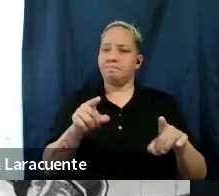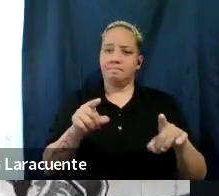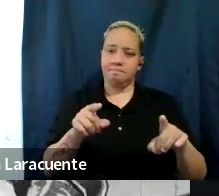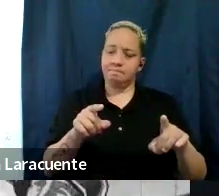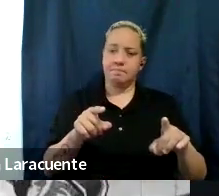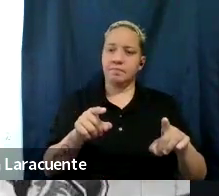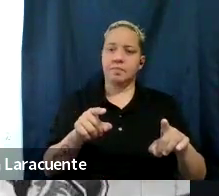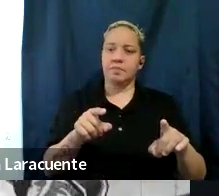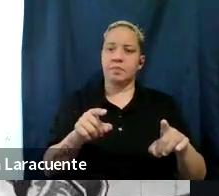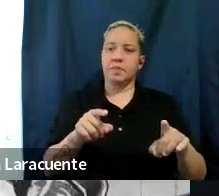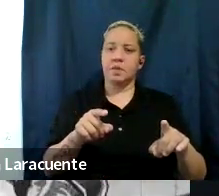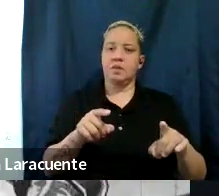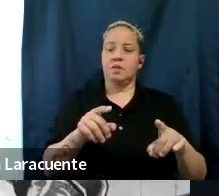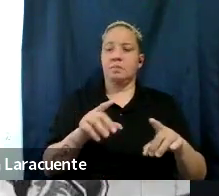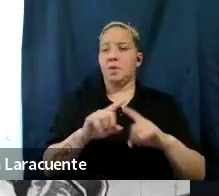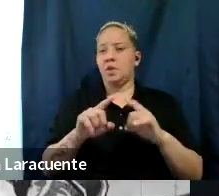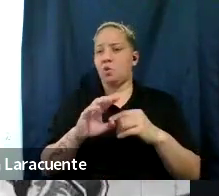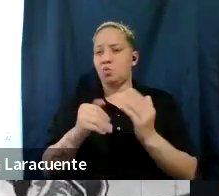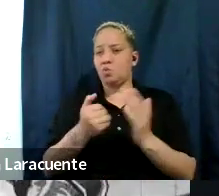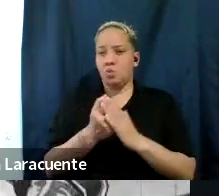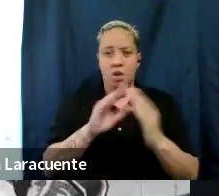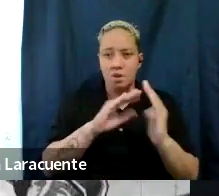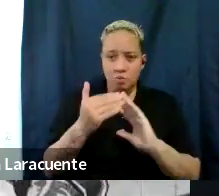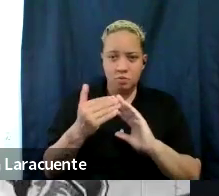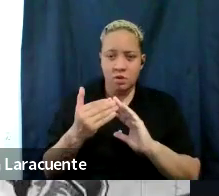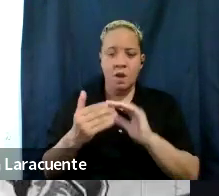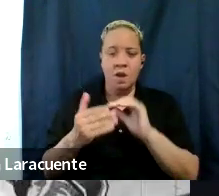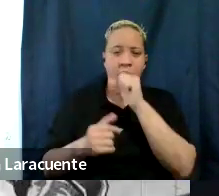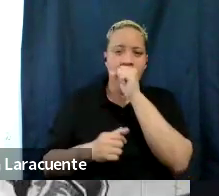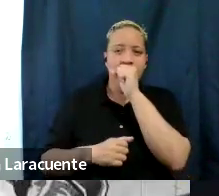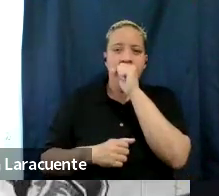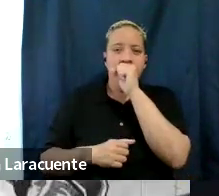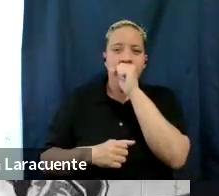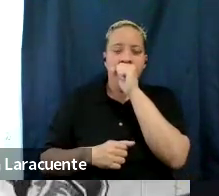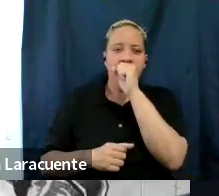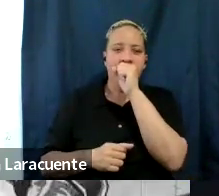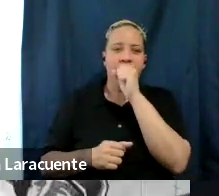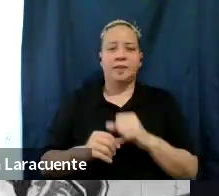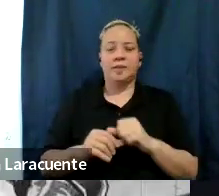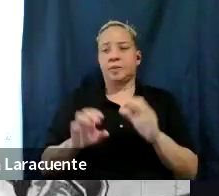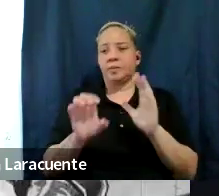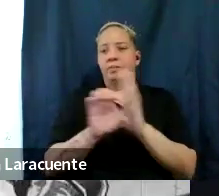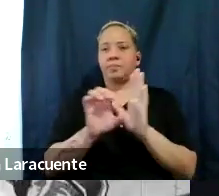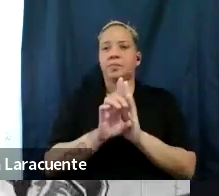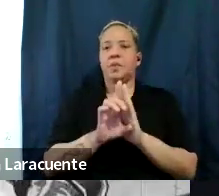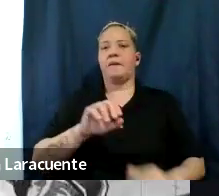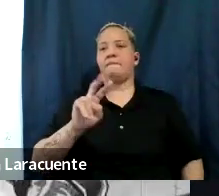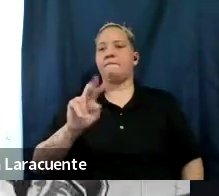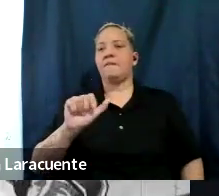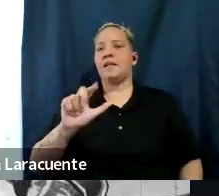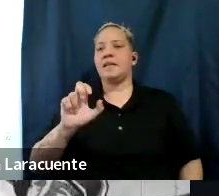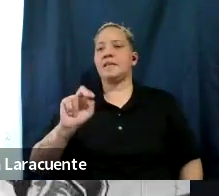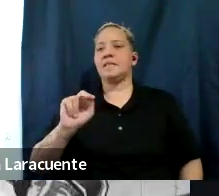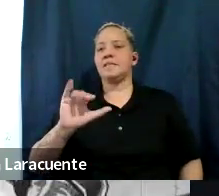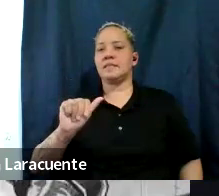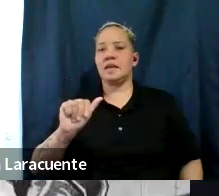no ocurrió en todas las ciudades. Por ejemplo, ciudades principales españolas como Valencia y sobre todo